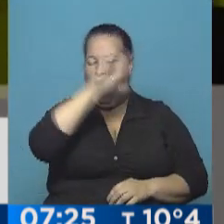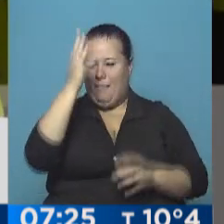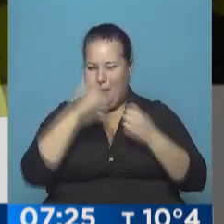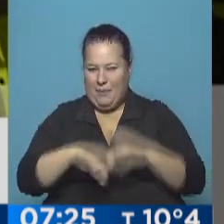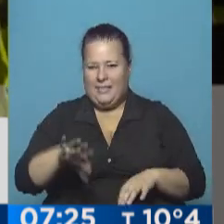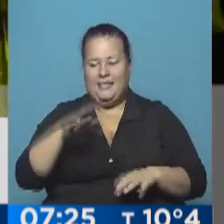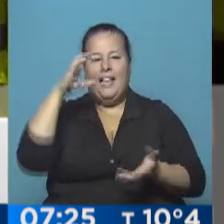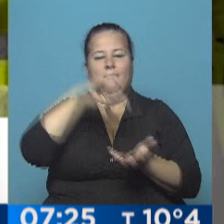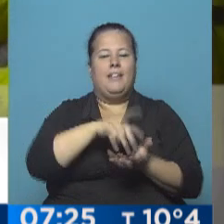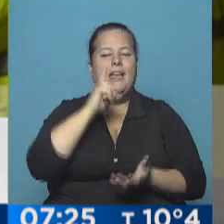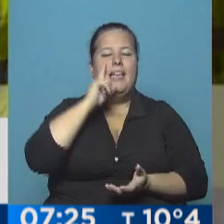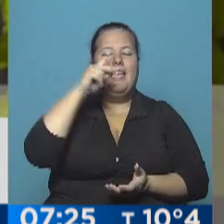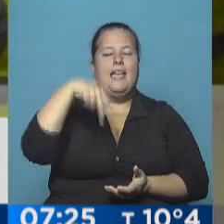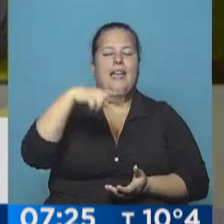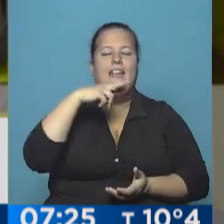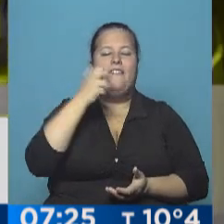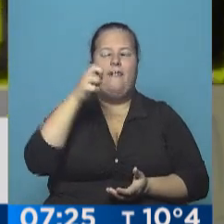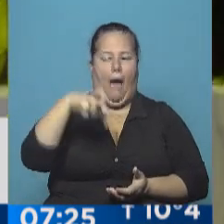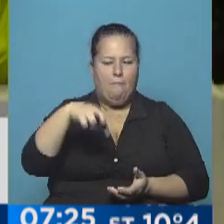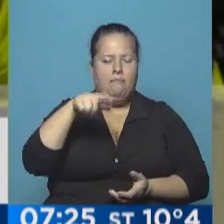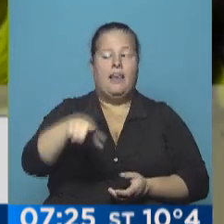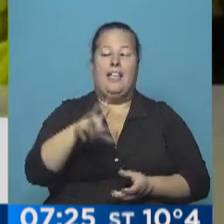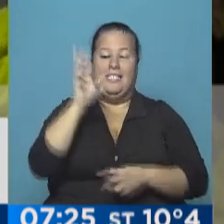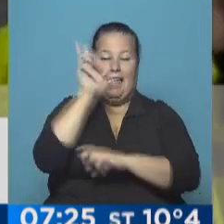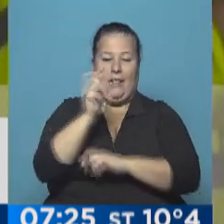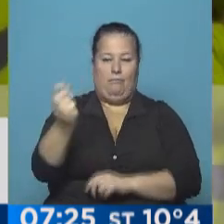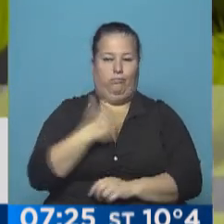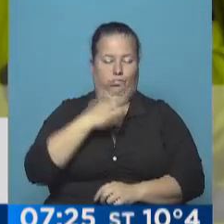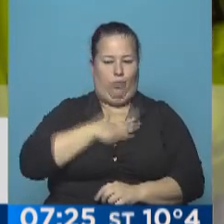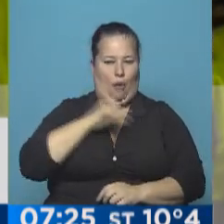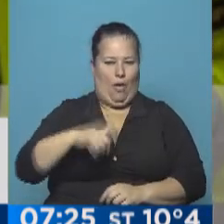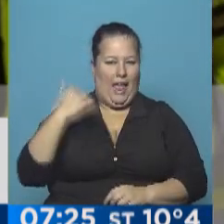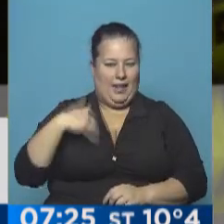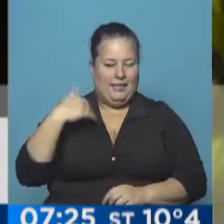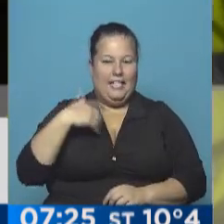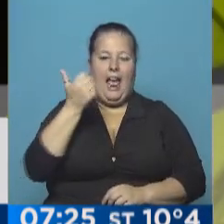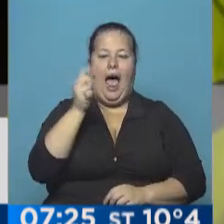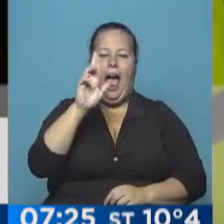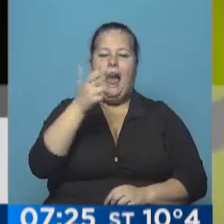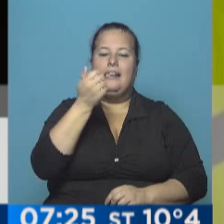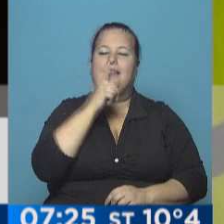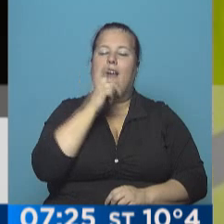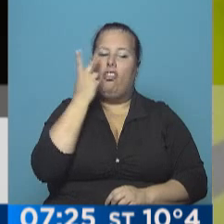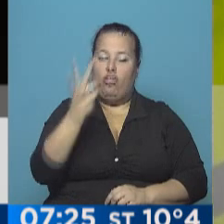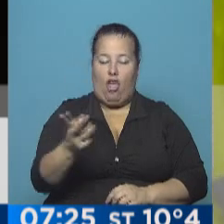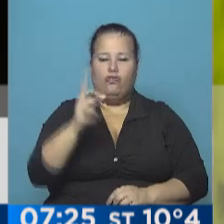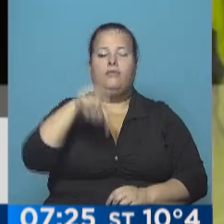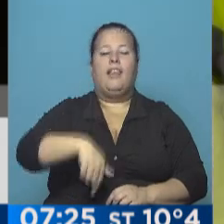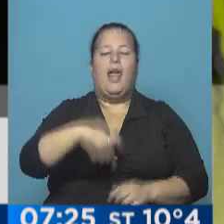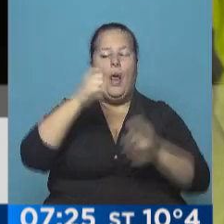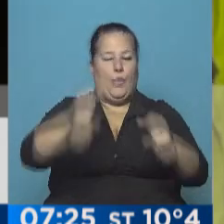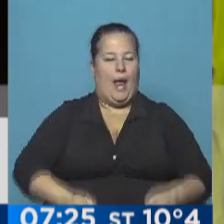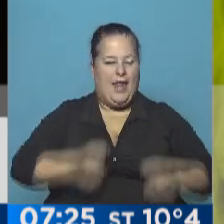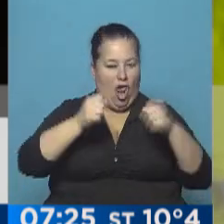desde la sede de libab este nuestro satélite arsad 2 directo desde aquí desde